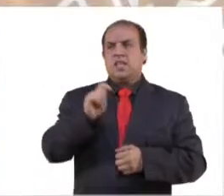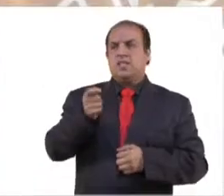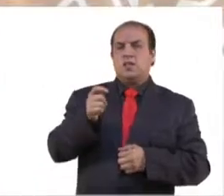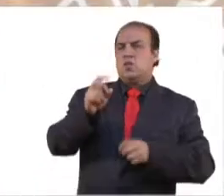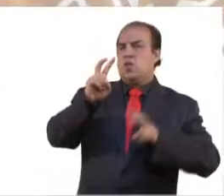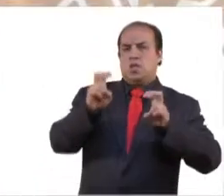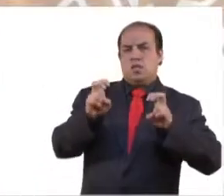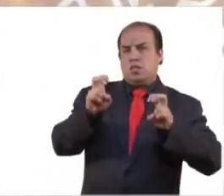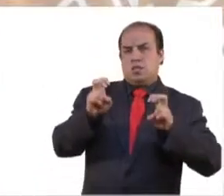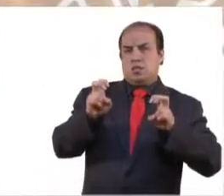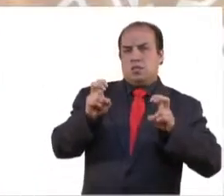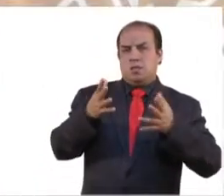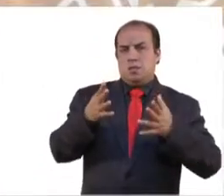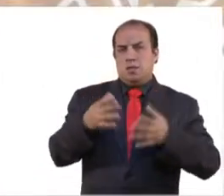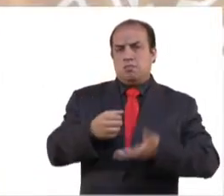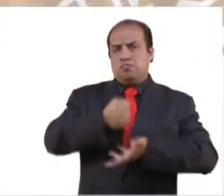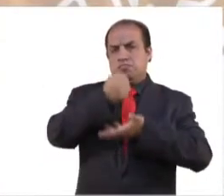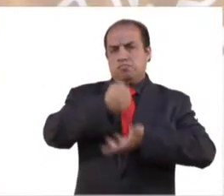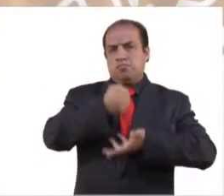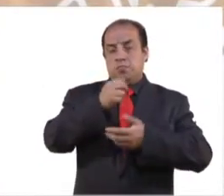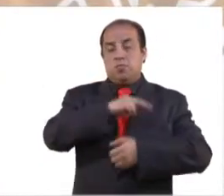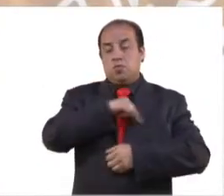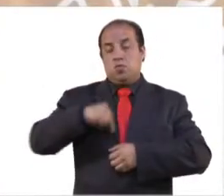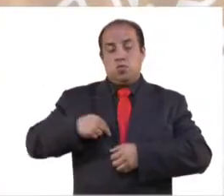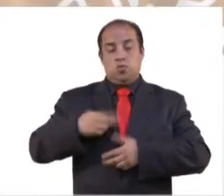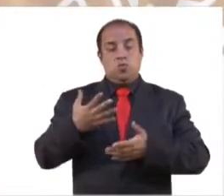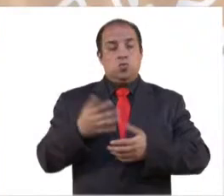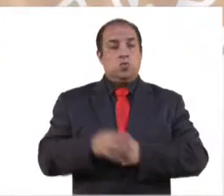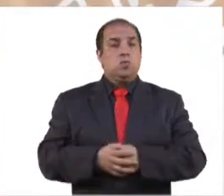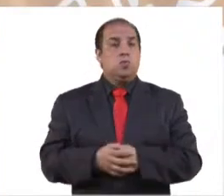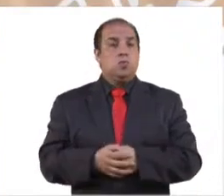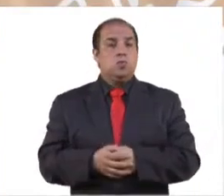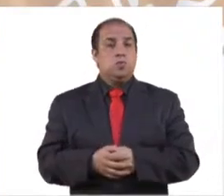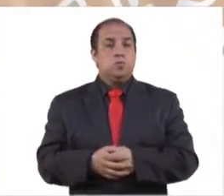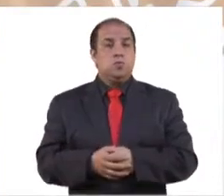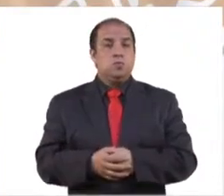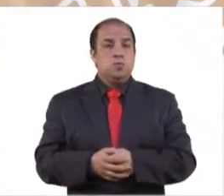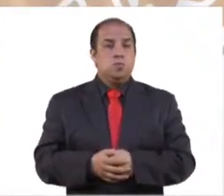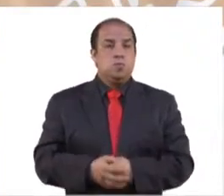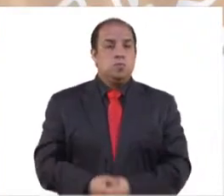de recursos. Nosotros, como ustedes saben, nuestra